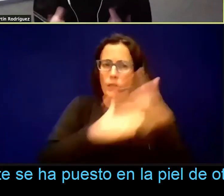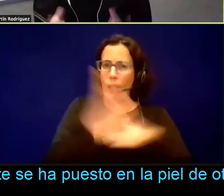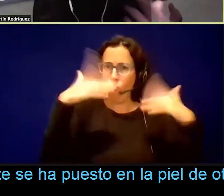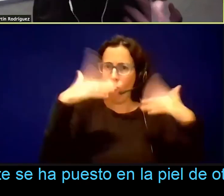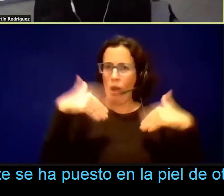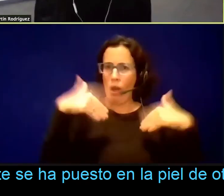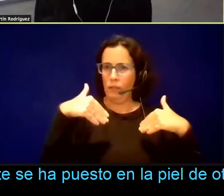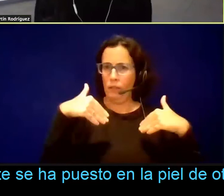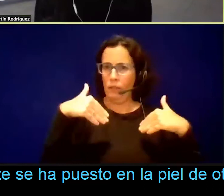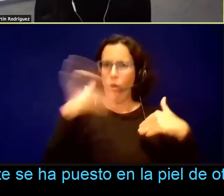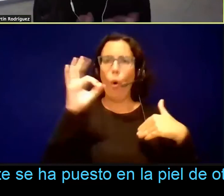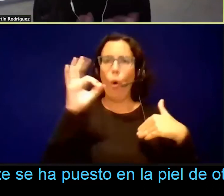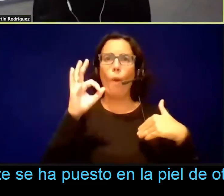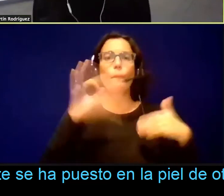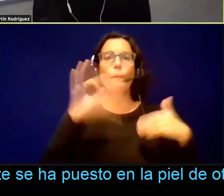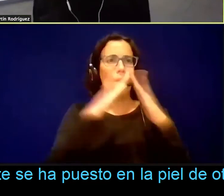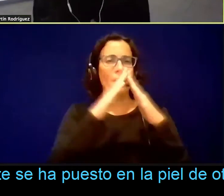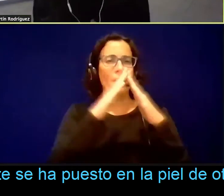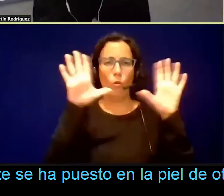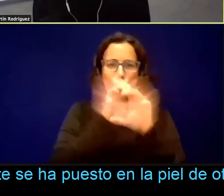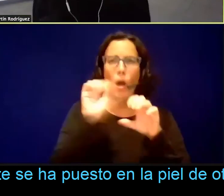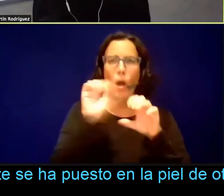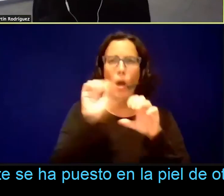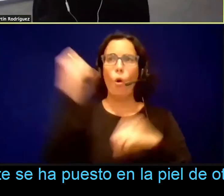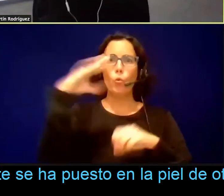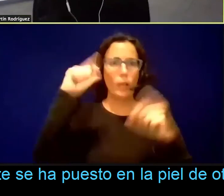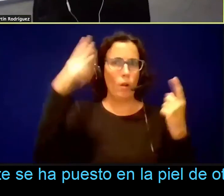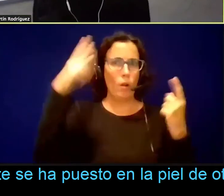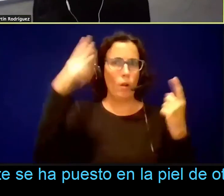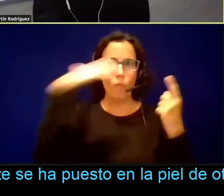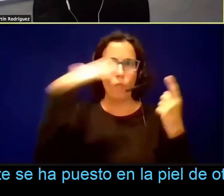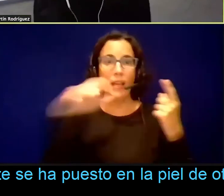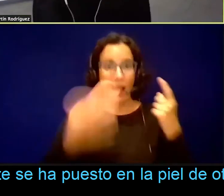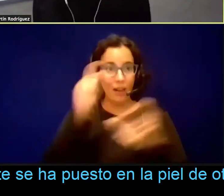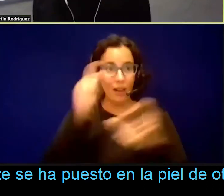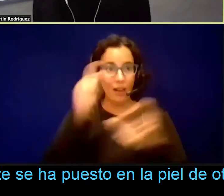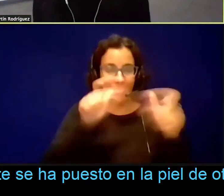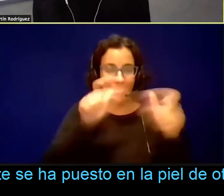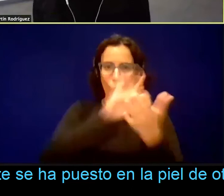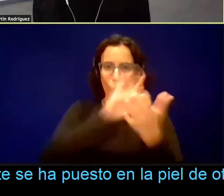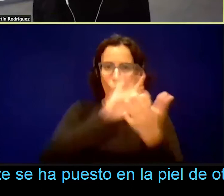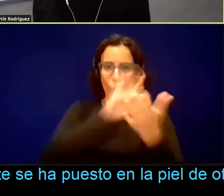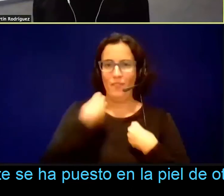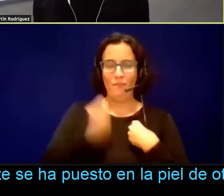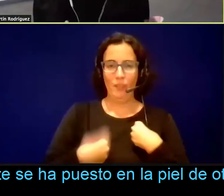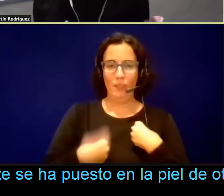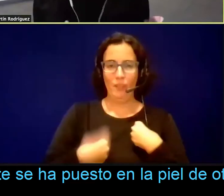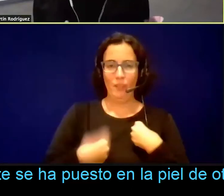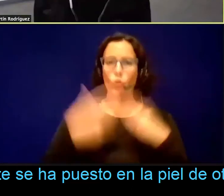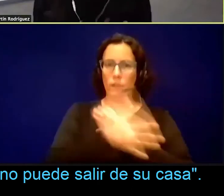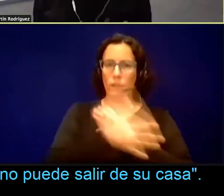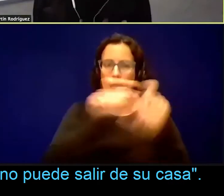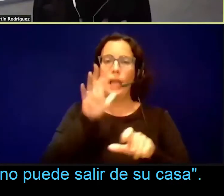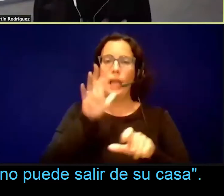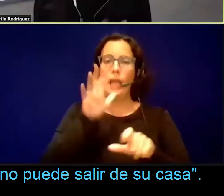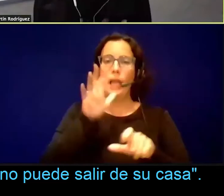tener luz natural, o cosas que son muy fundamentales en el diseño, pues creo que hay mucha gente que se habrá puesto en la piel de otro que dice, mira, y